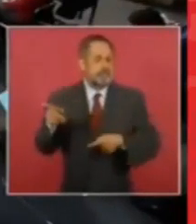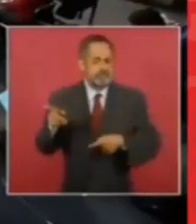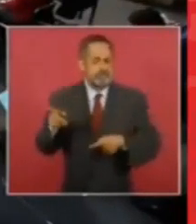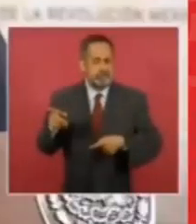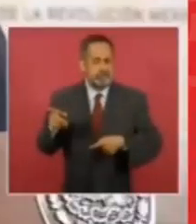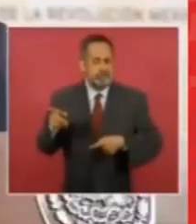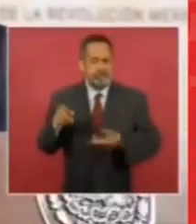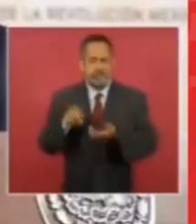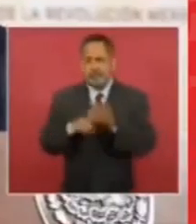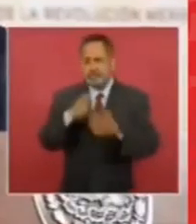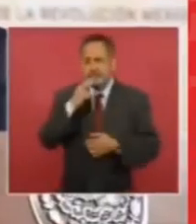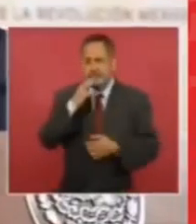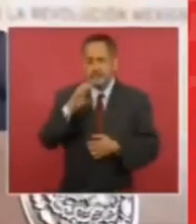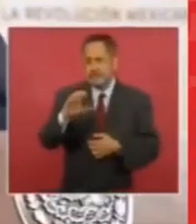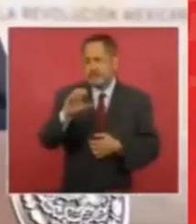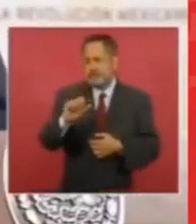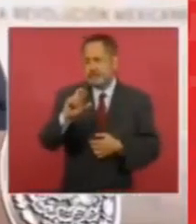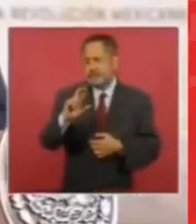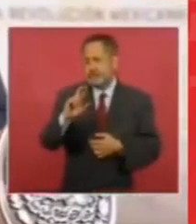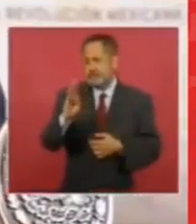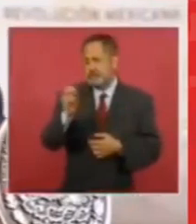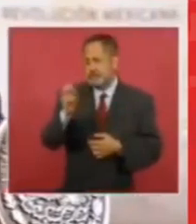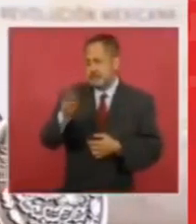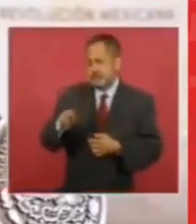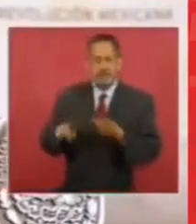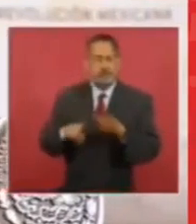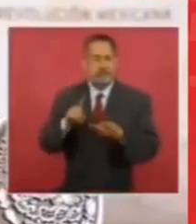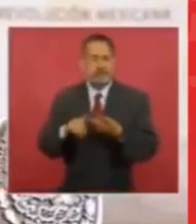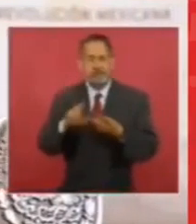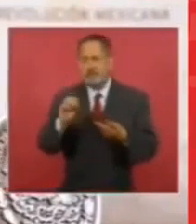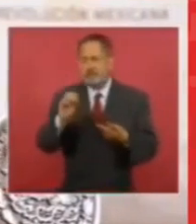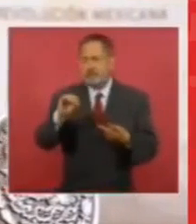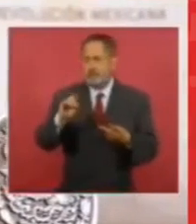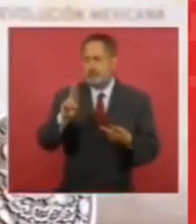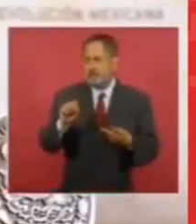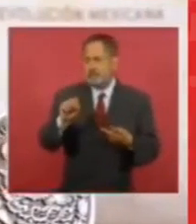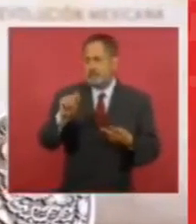el uso del carbón, de combustóleo,